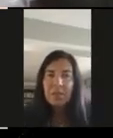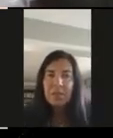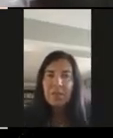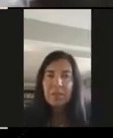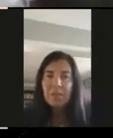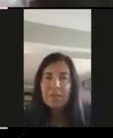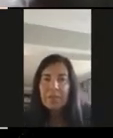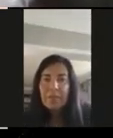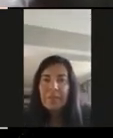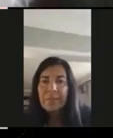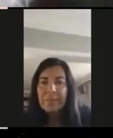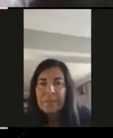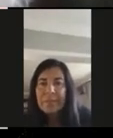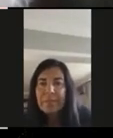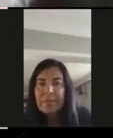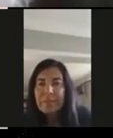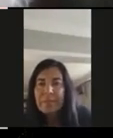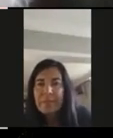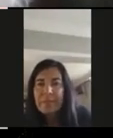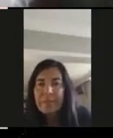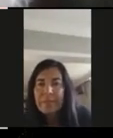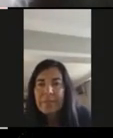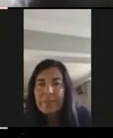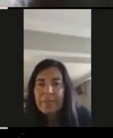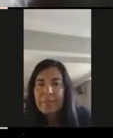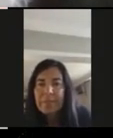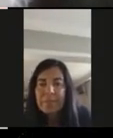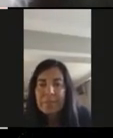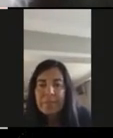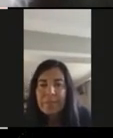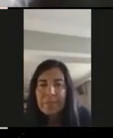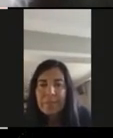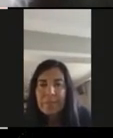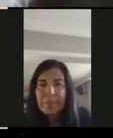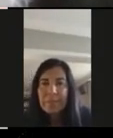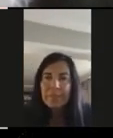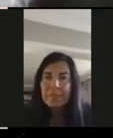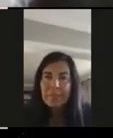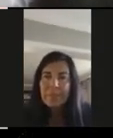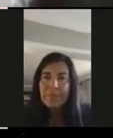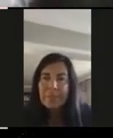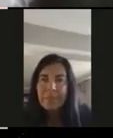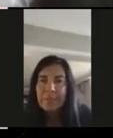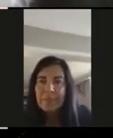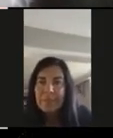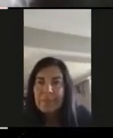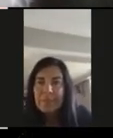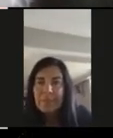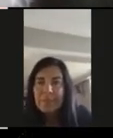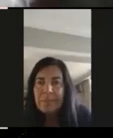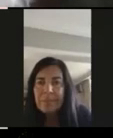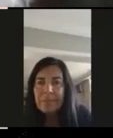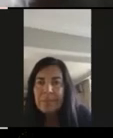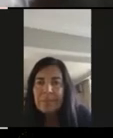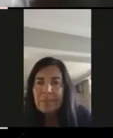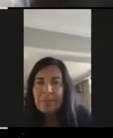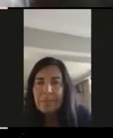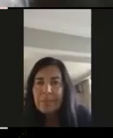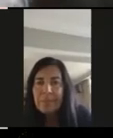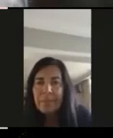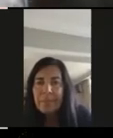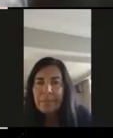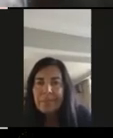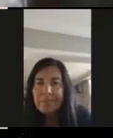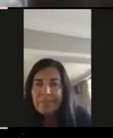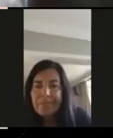años el habla mucho de la biblioteca paterna la educación que le brindan